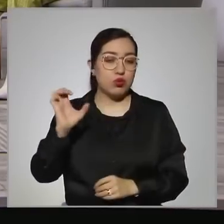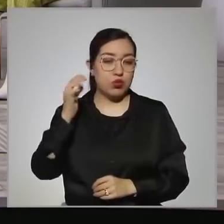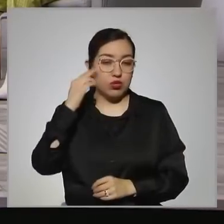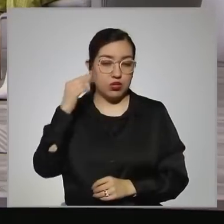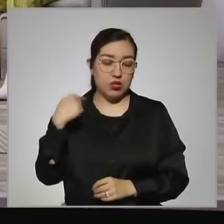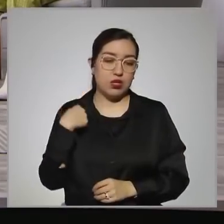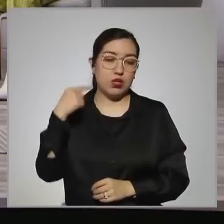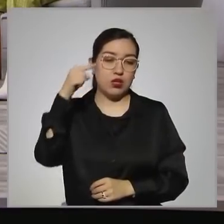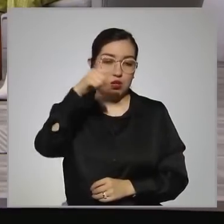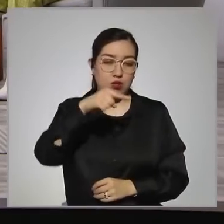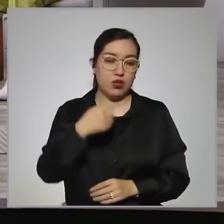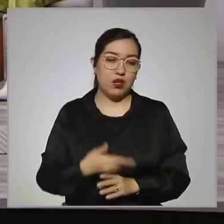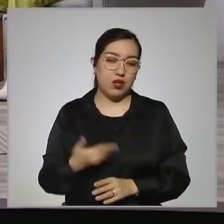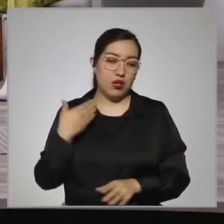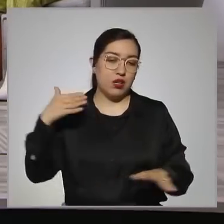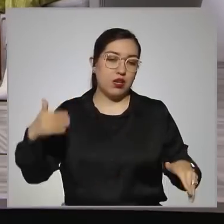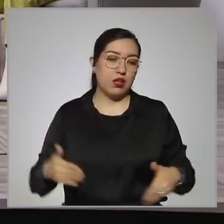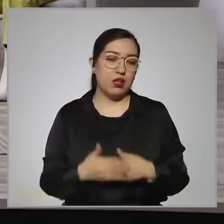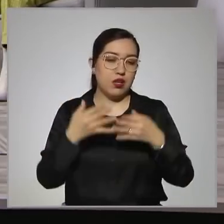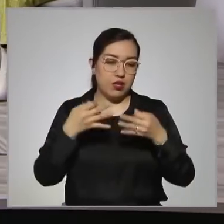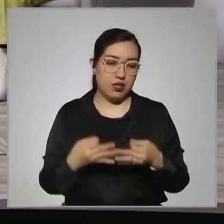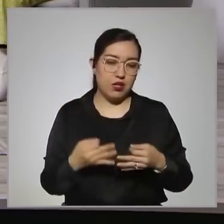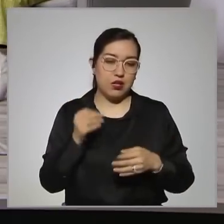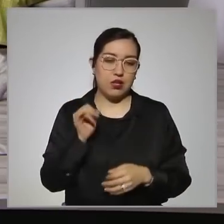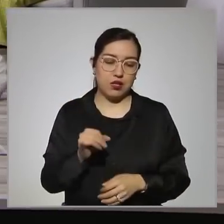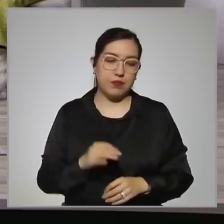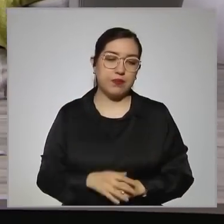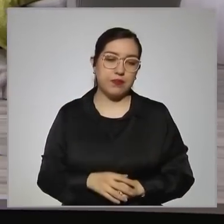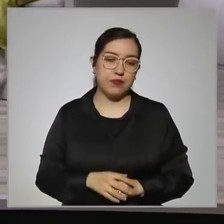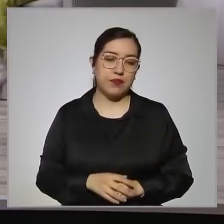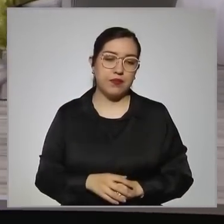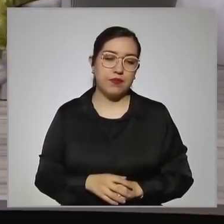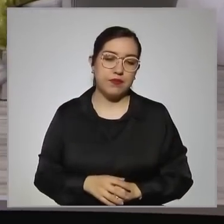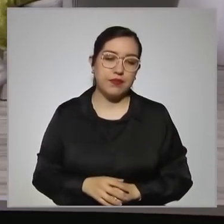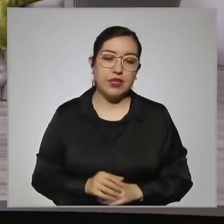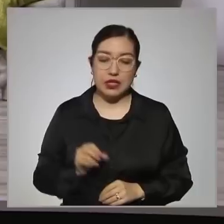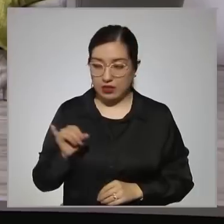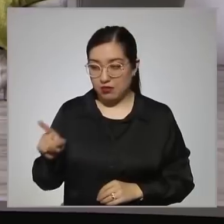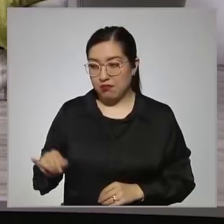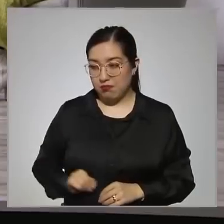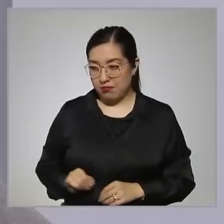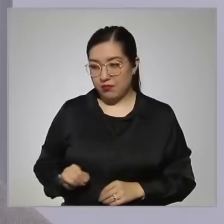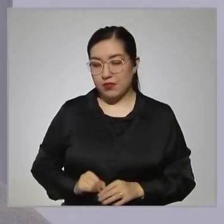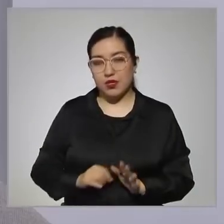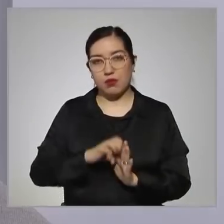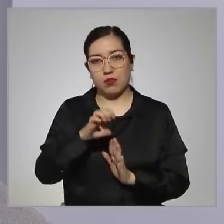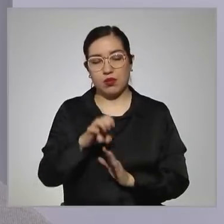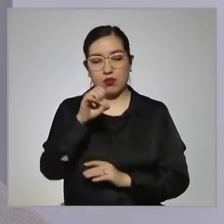hay comunidad que también se debe de sentir por Claro. ahí, ¿no? Y me parece, por ejemplo, fascinante lo que pasa con el Año Nuevo chino,